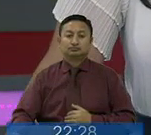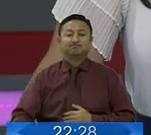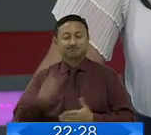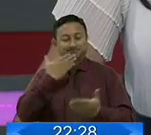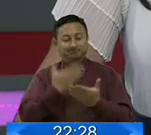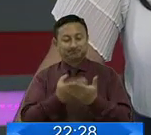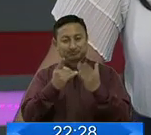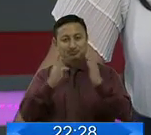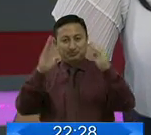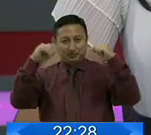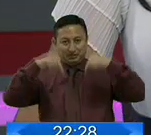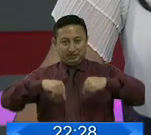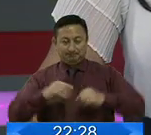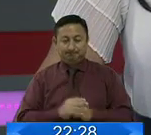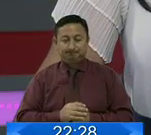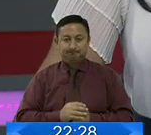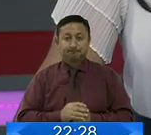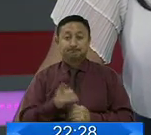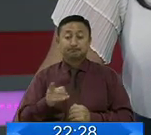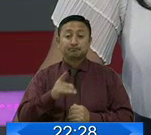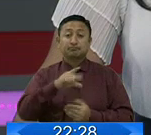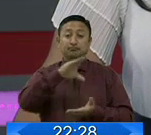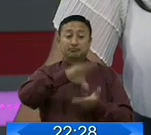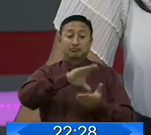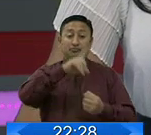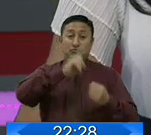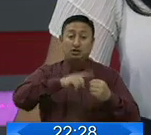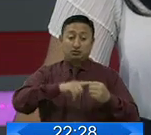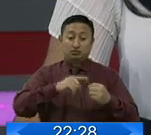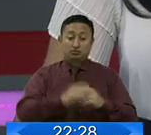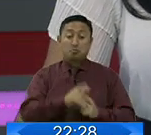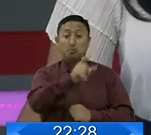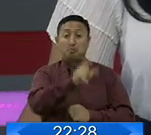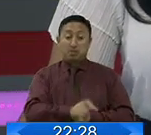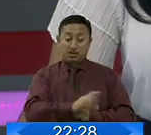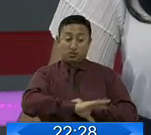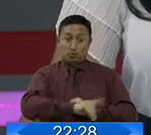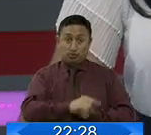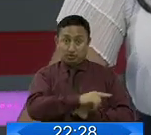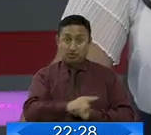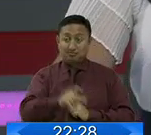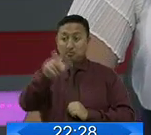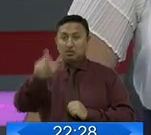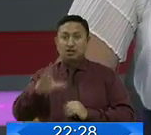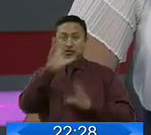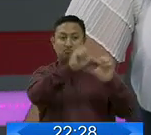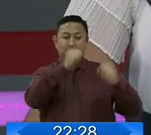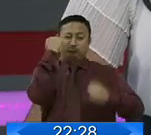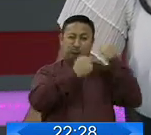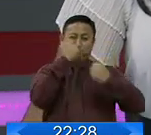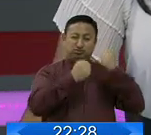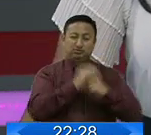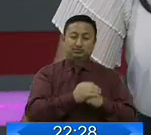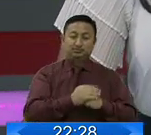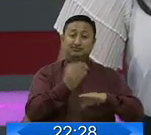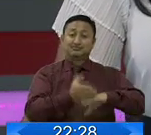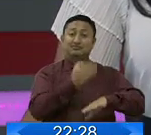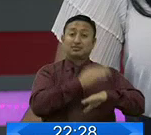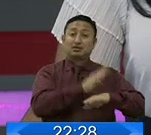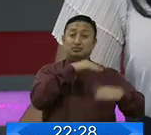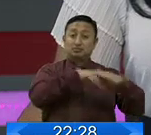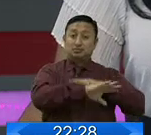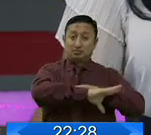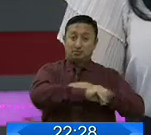gracias por seguir en nuestra sintonía en el centro de quito un presunto delincuente fue linchado por intentar robar un almacén los